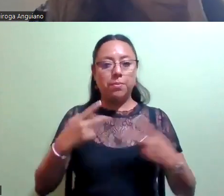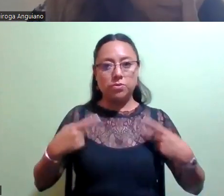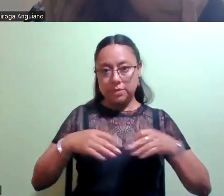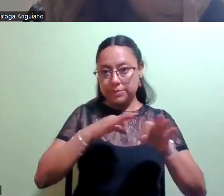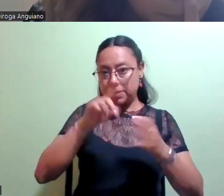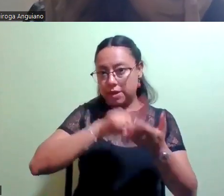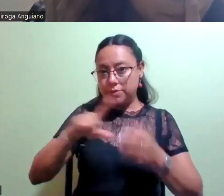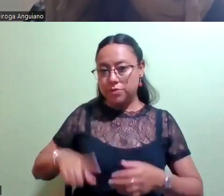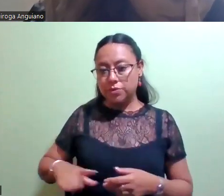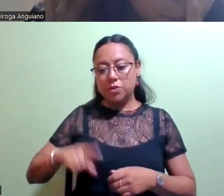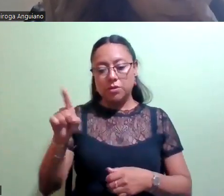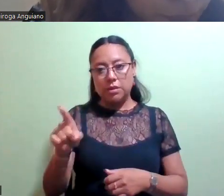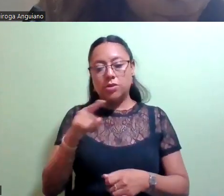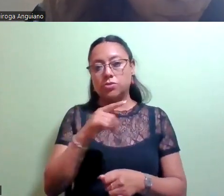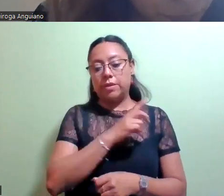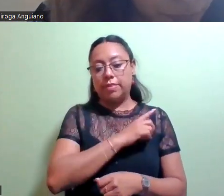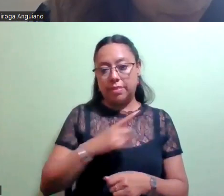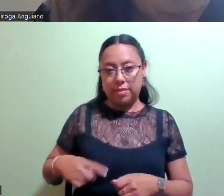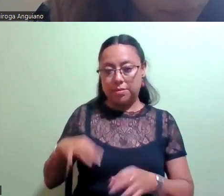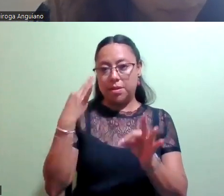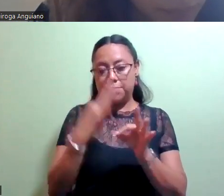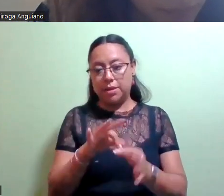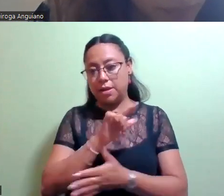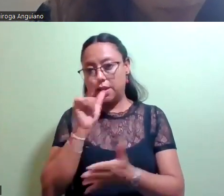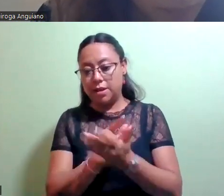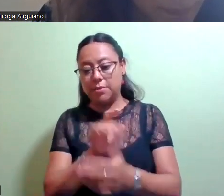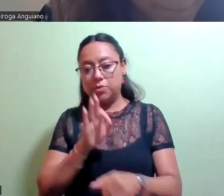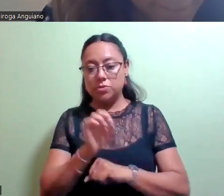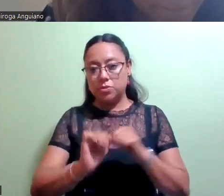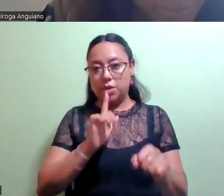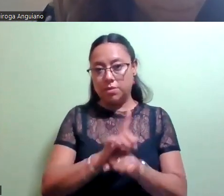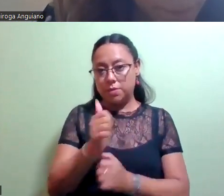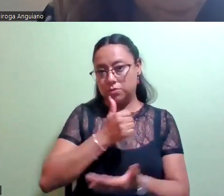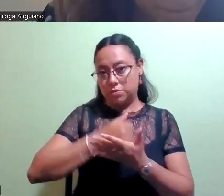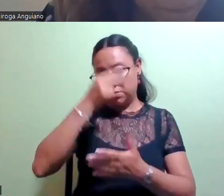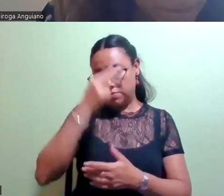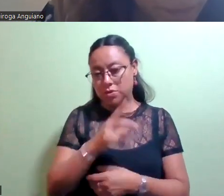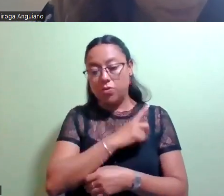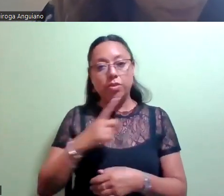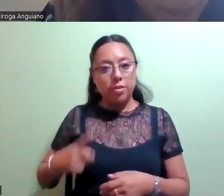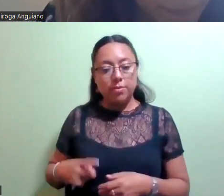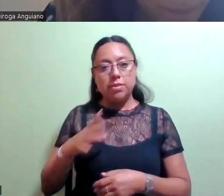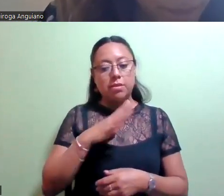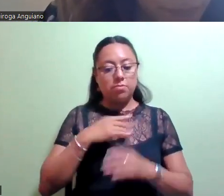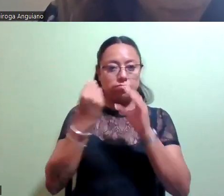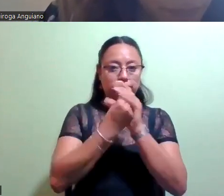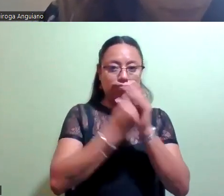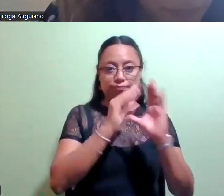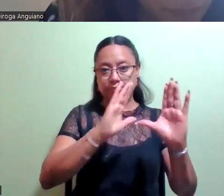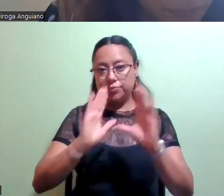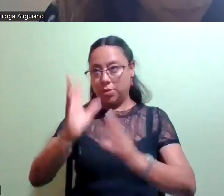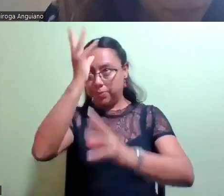públicas competentes en la aplicación de la Ley de Protección hacia los Animales en la Ciudad de México deberán de recibir capacitación